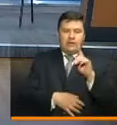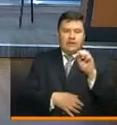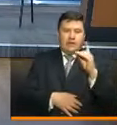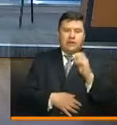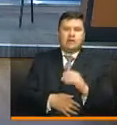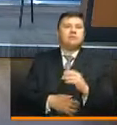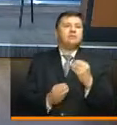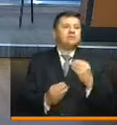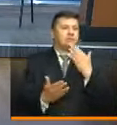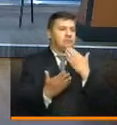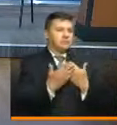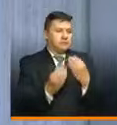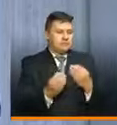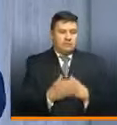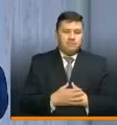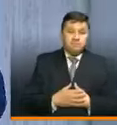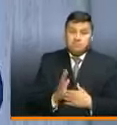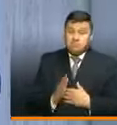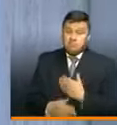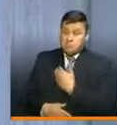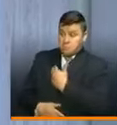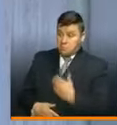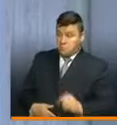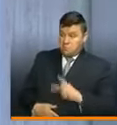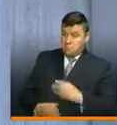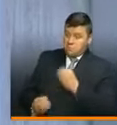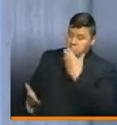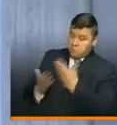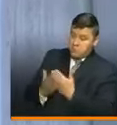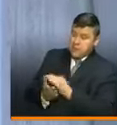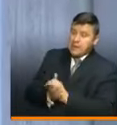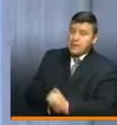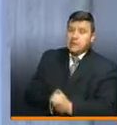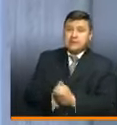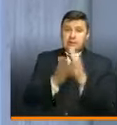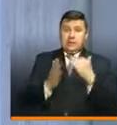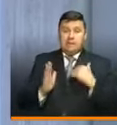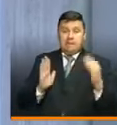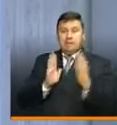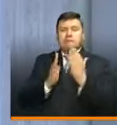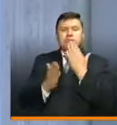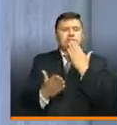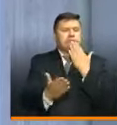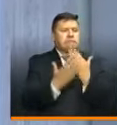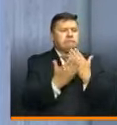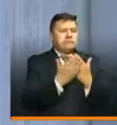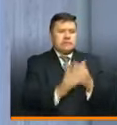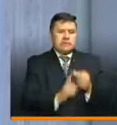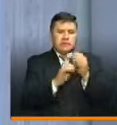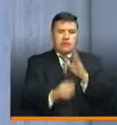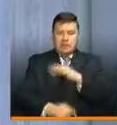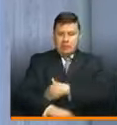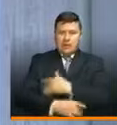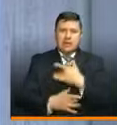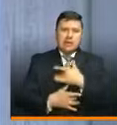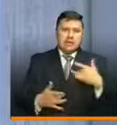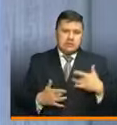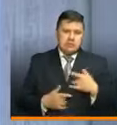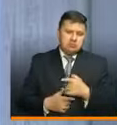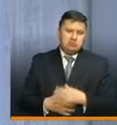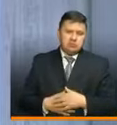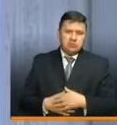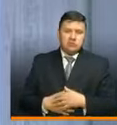Bueno, muchas gracias, señora vicepresidenta. Un saludo personal y un agradecimiento muy especial desde el Ministerio de Salud